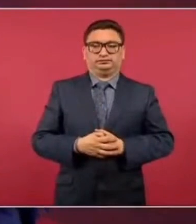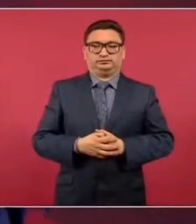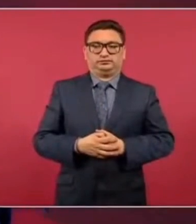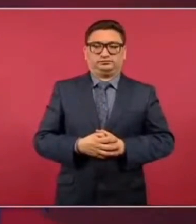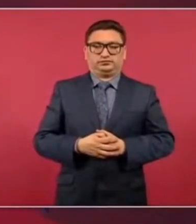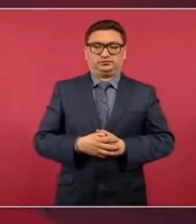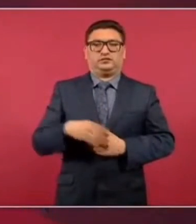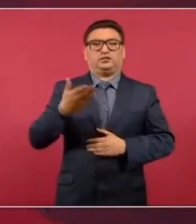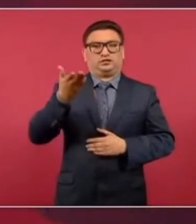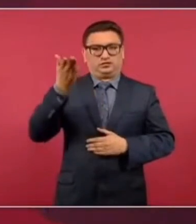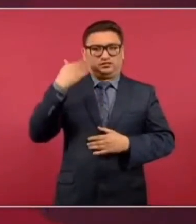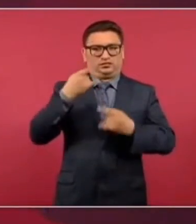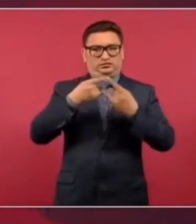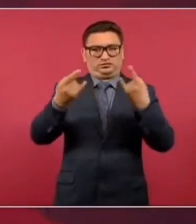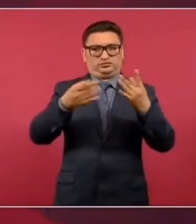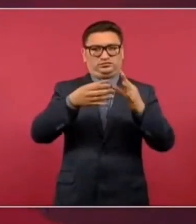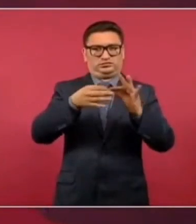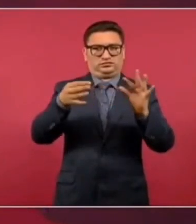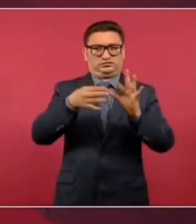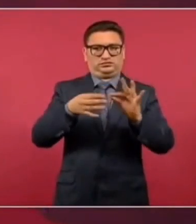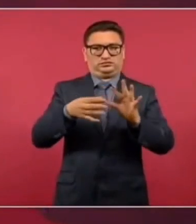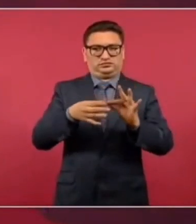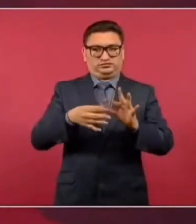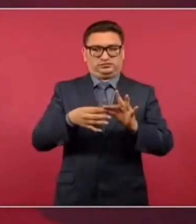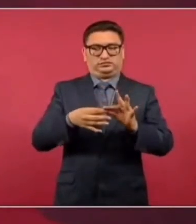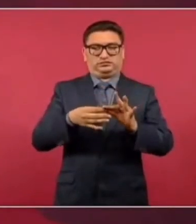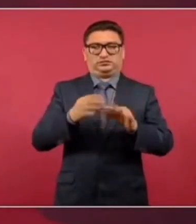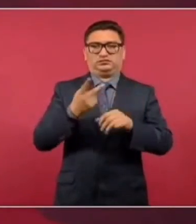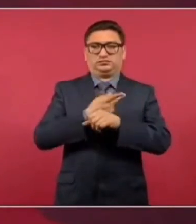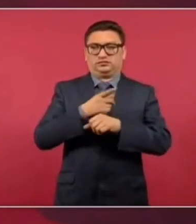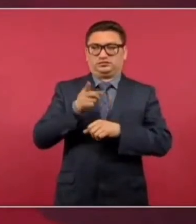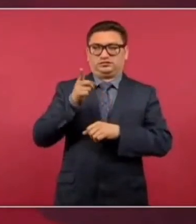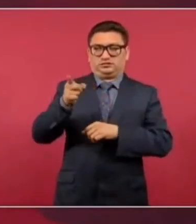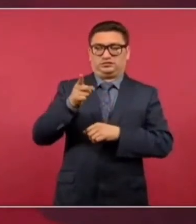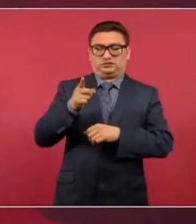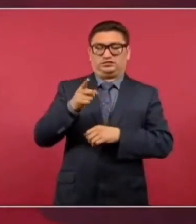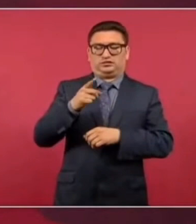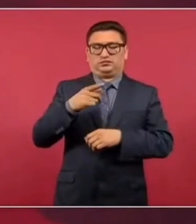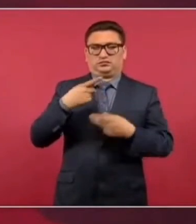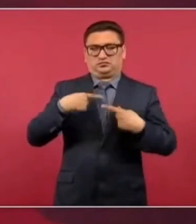Una vez les conté de que el finado de la Madrid